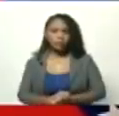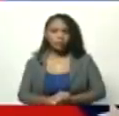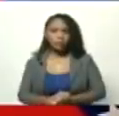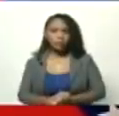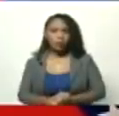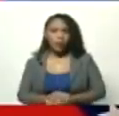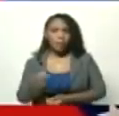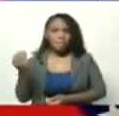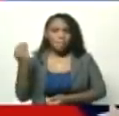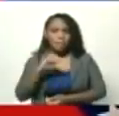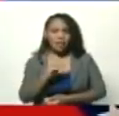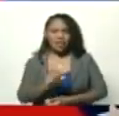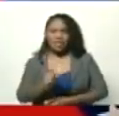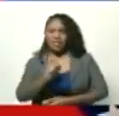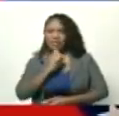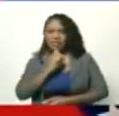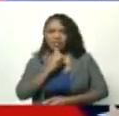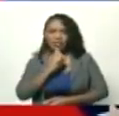más complejas.